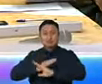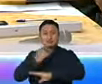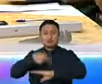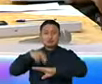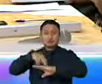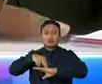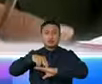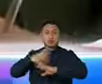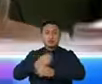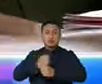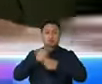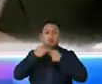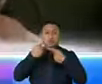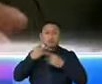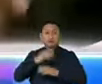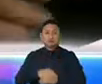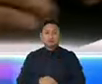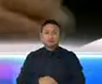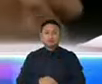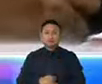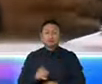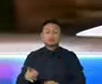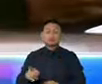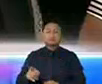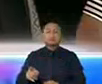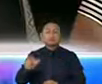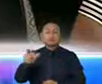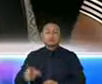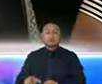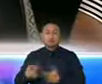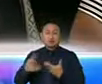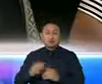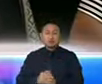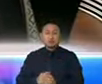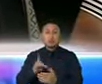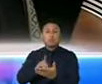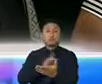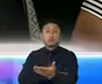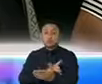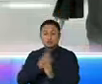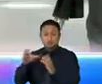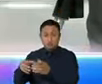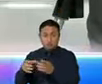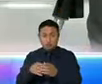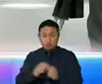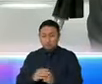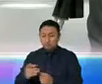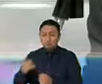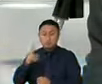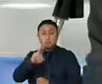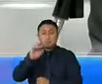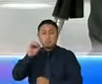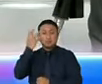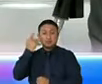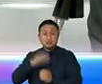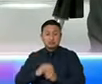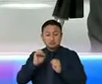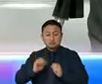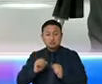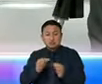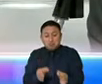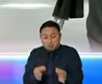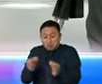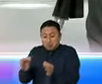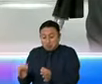e inteligencia, los entes encargados de su elaboración socializarán sus proyectos entre cada sector. 20 días tendremos un plazo adicional